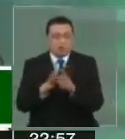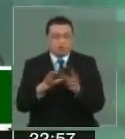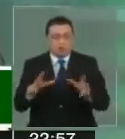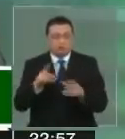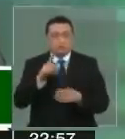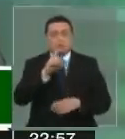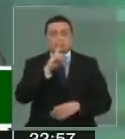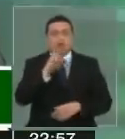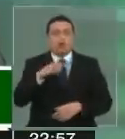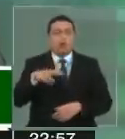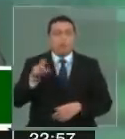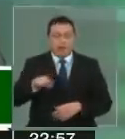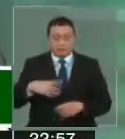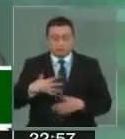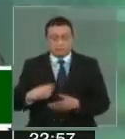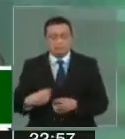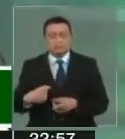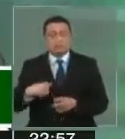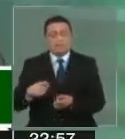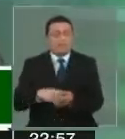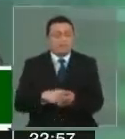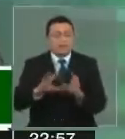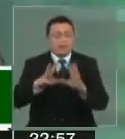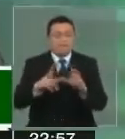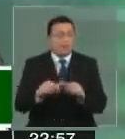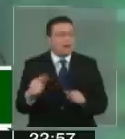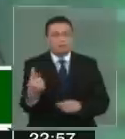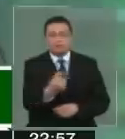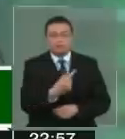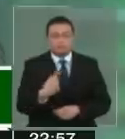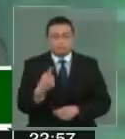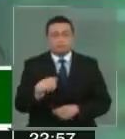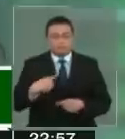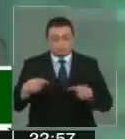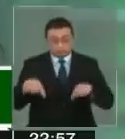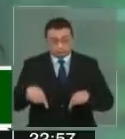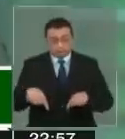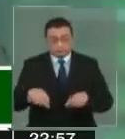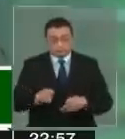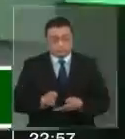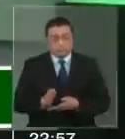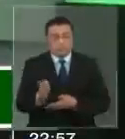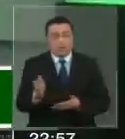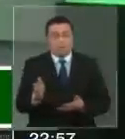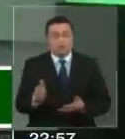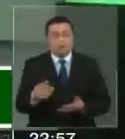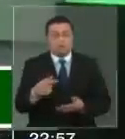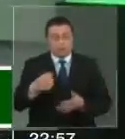el Tommy, por la familia, por todo que vamos aquí